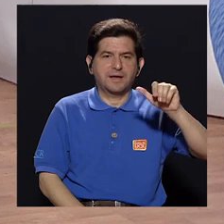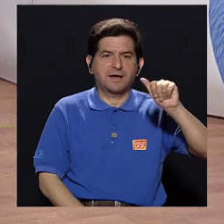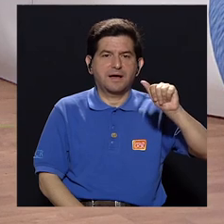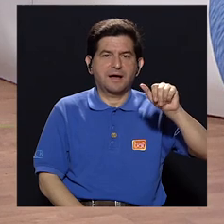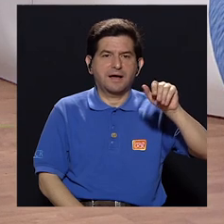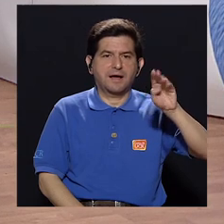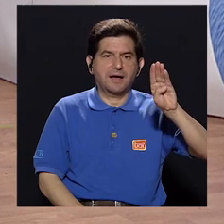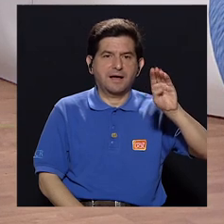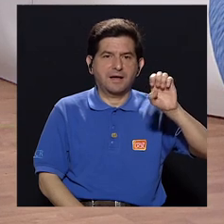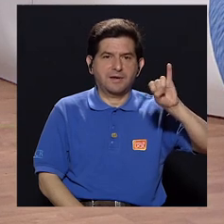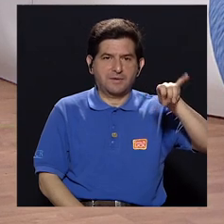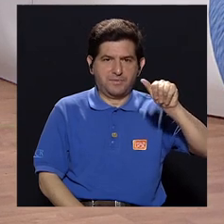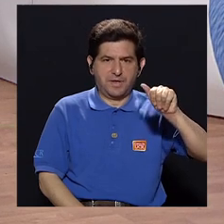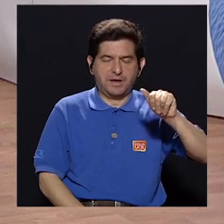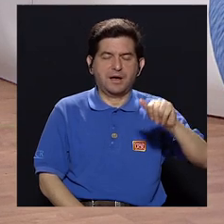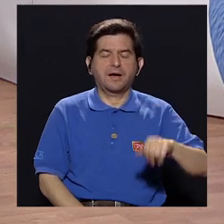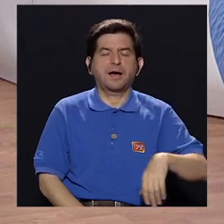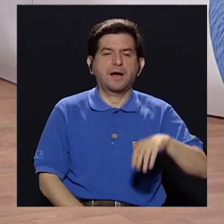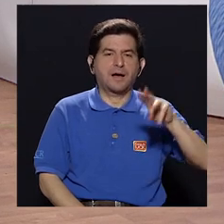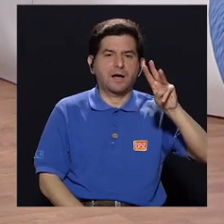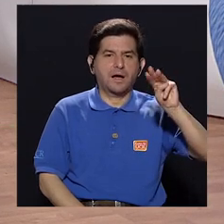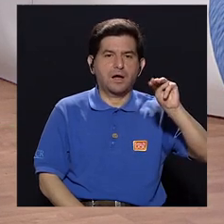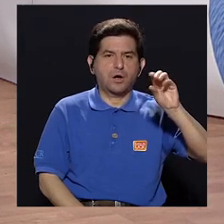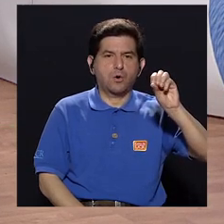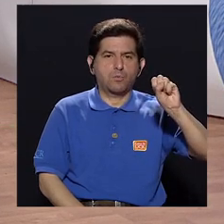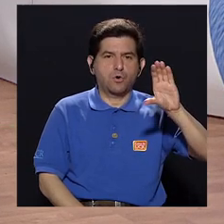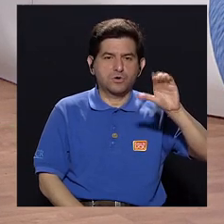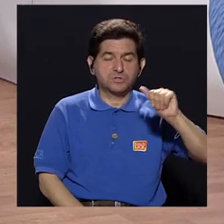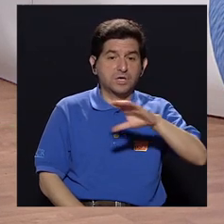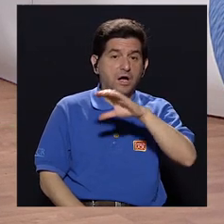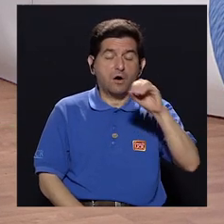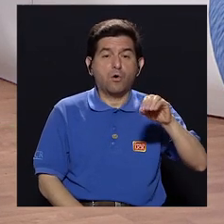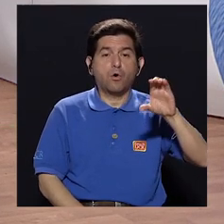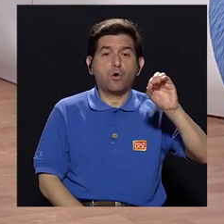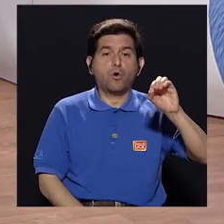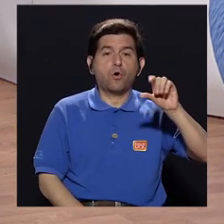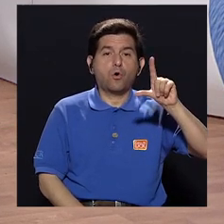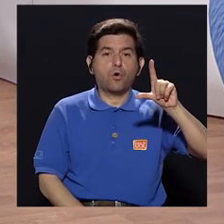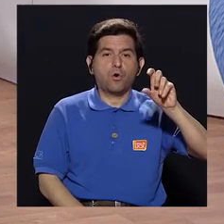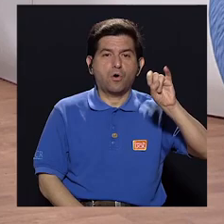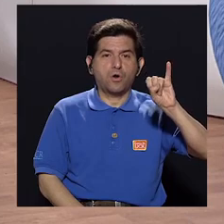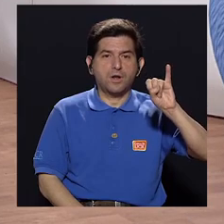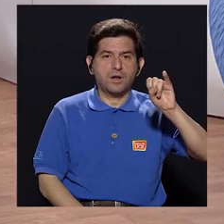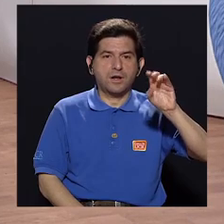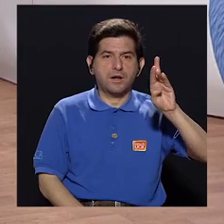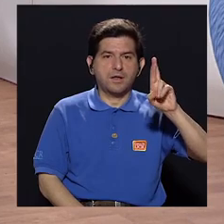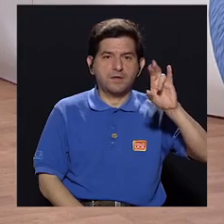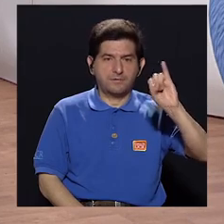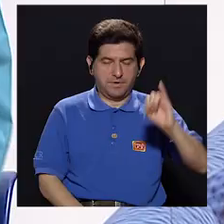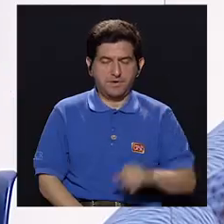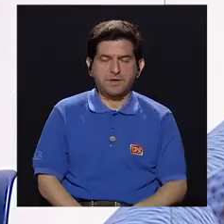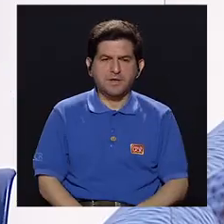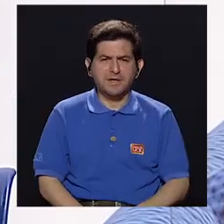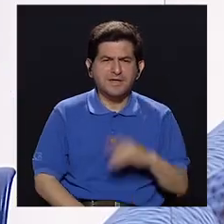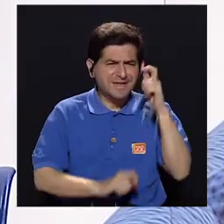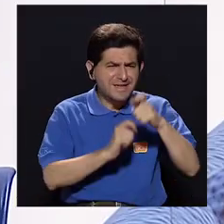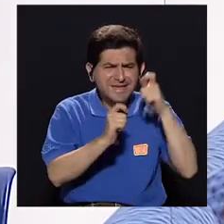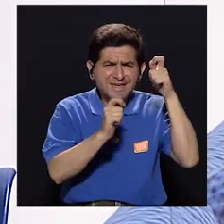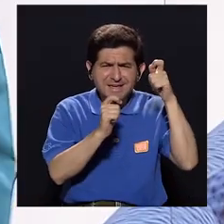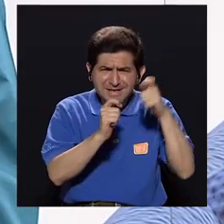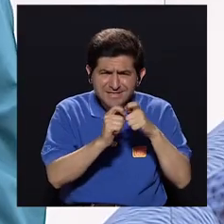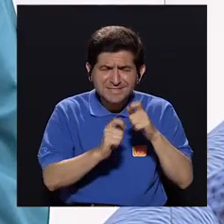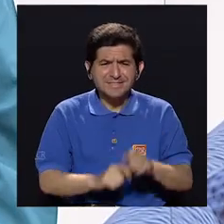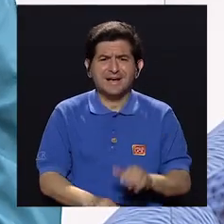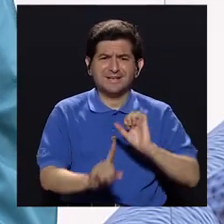e también hay orquídeas que son polinizadas por colibrís entonces hay polinización por aves y hay una especificación